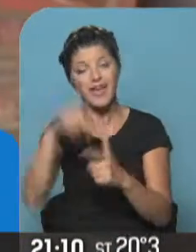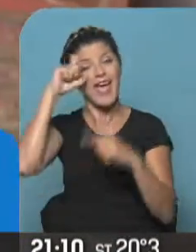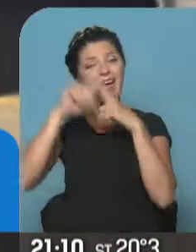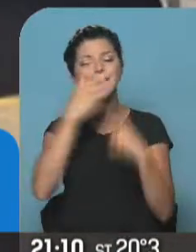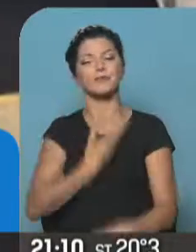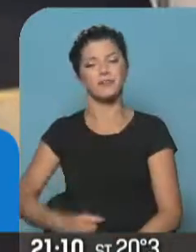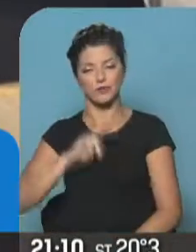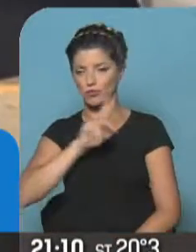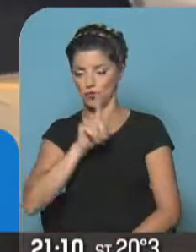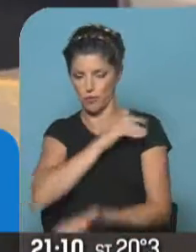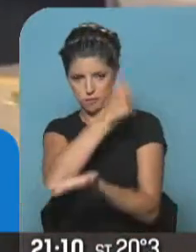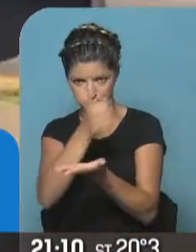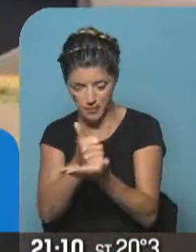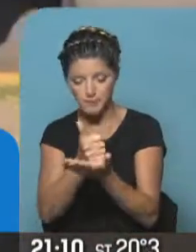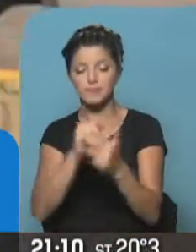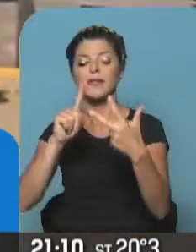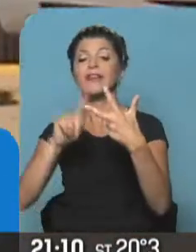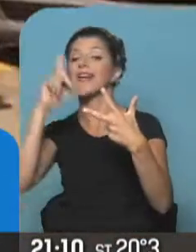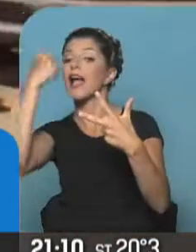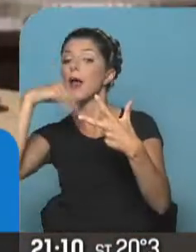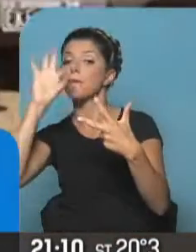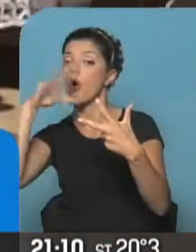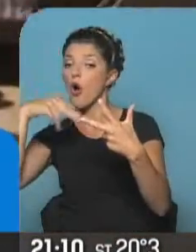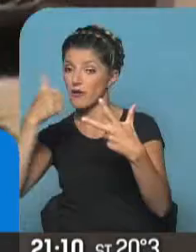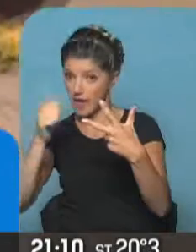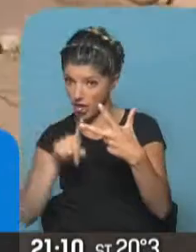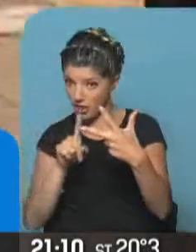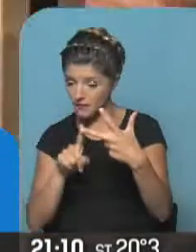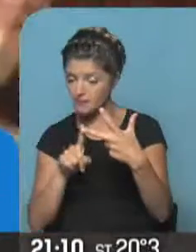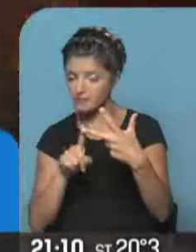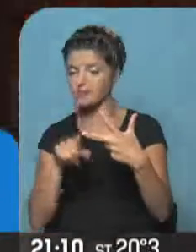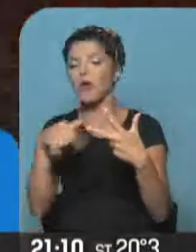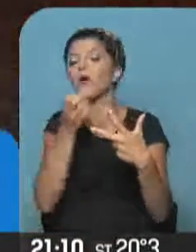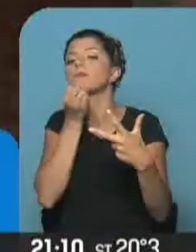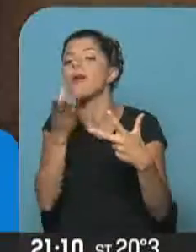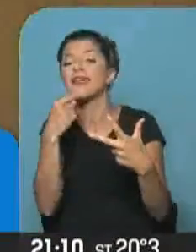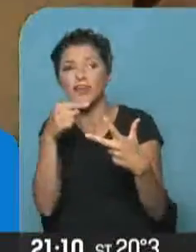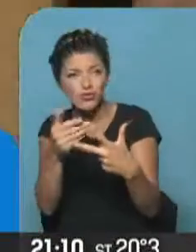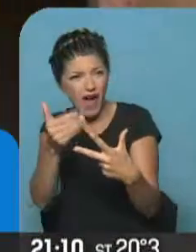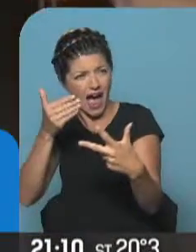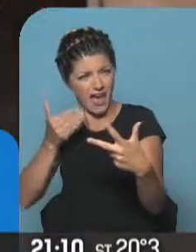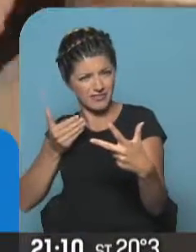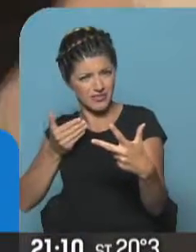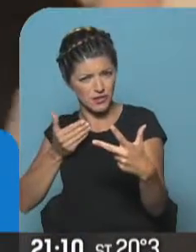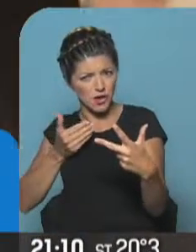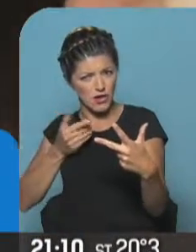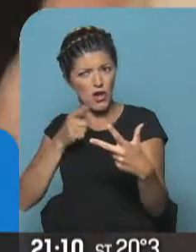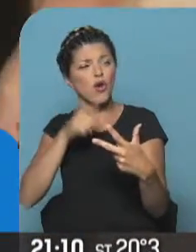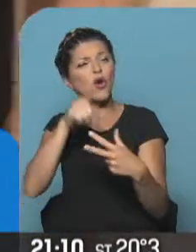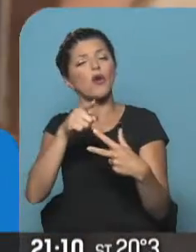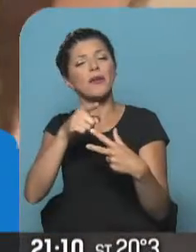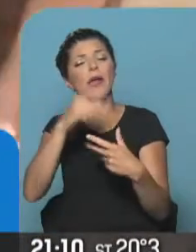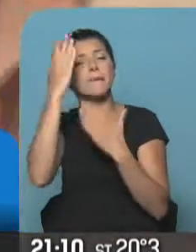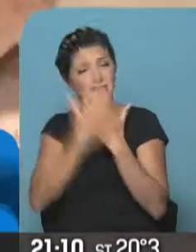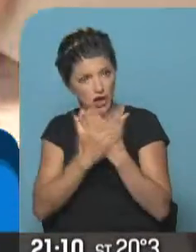presente luis carmona amigo de amado boudu declaró y negó haberse reunido con el jefe de gabinete de echegaray en el